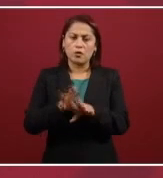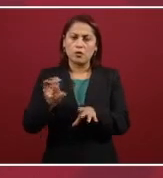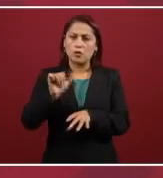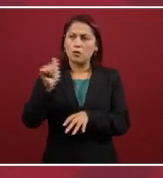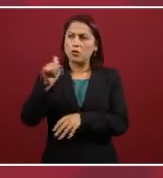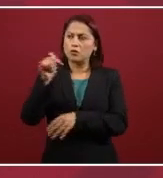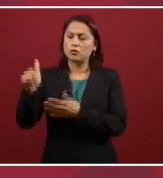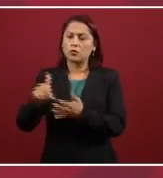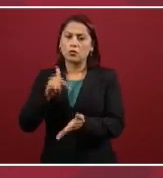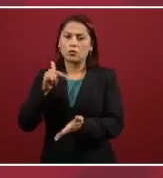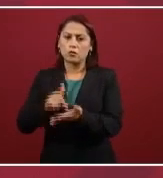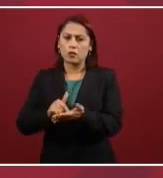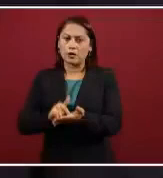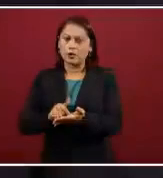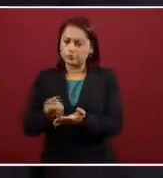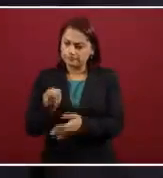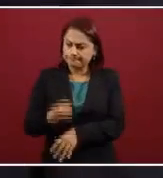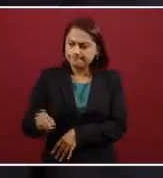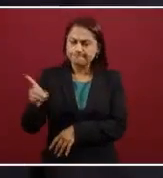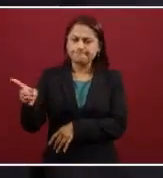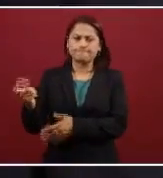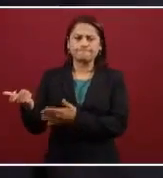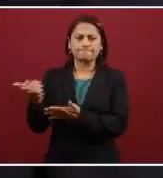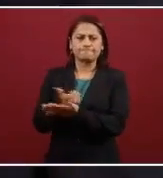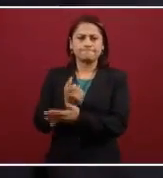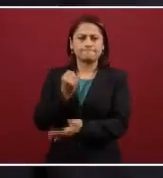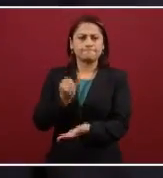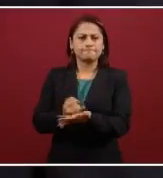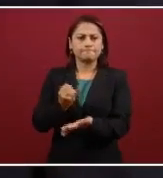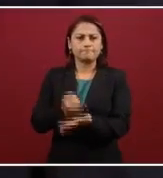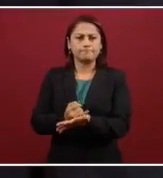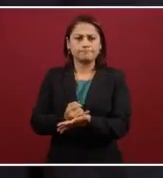menos a los